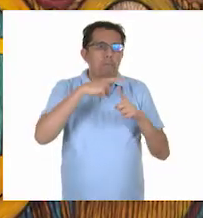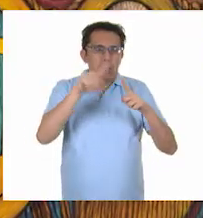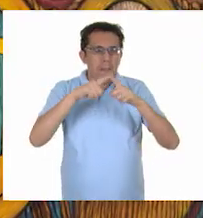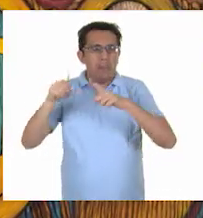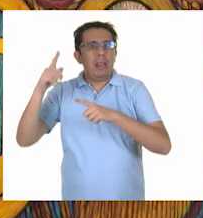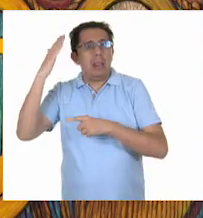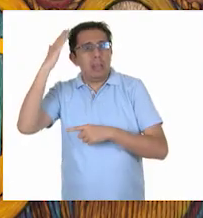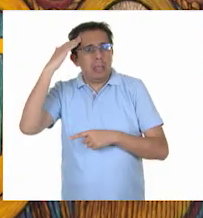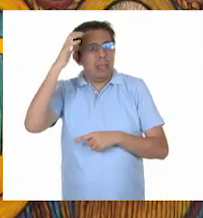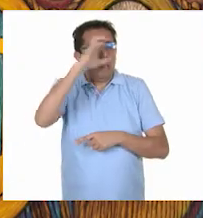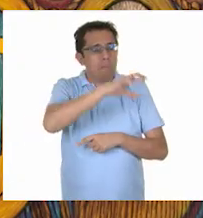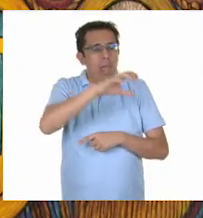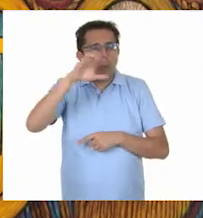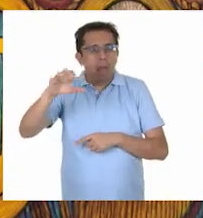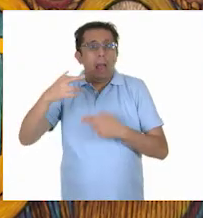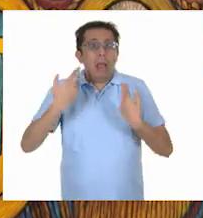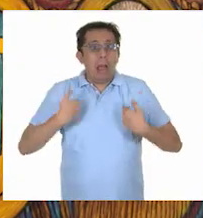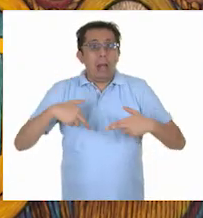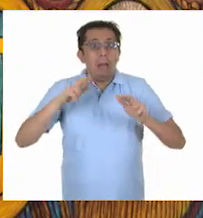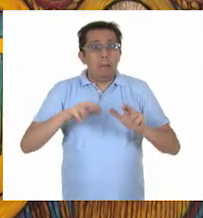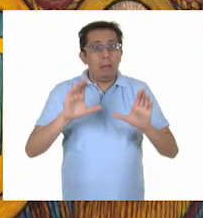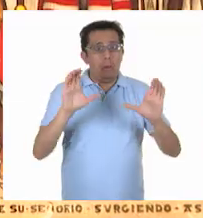los representantes de las comunidades.